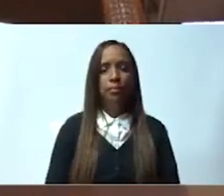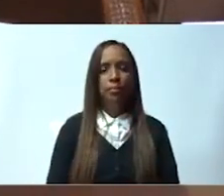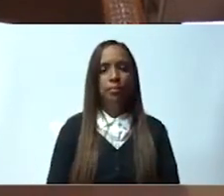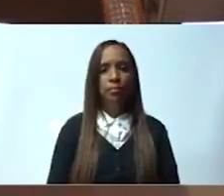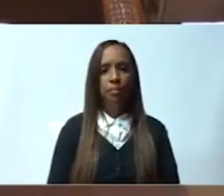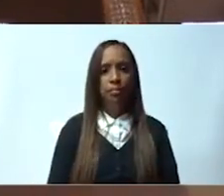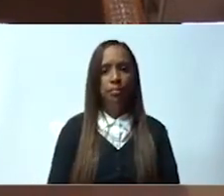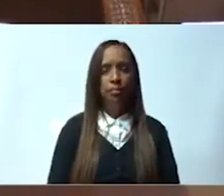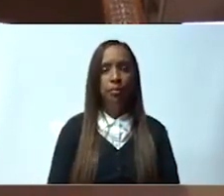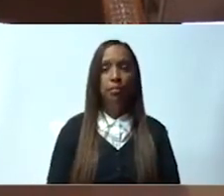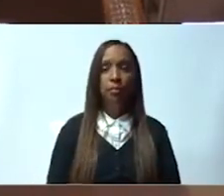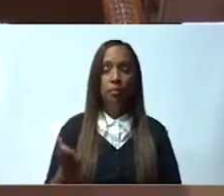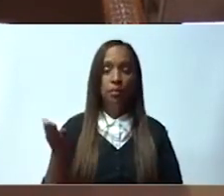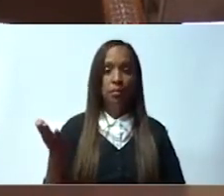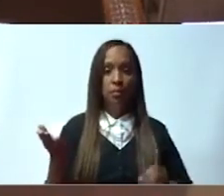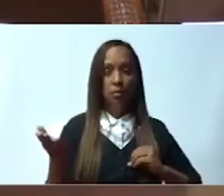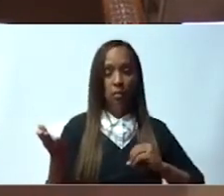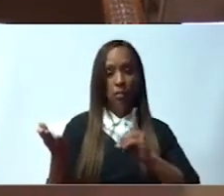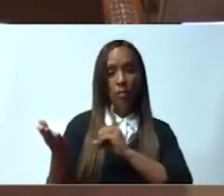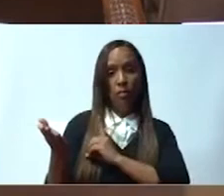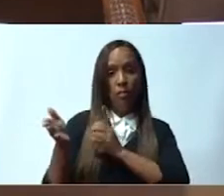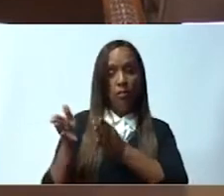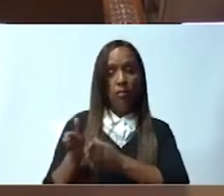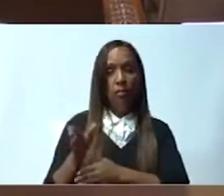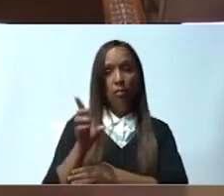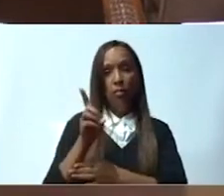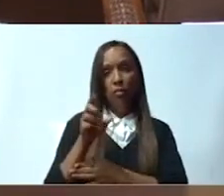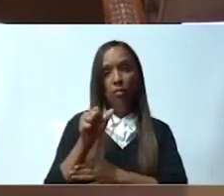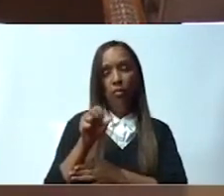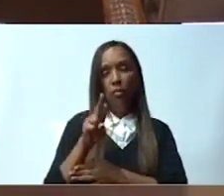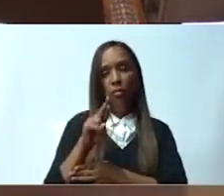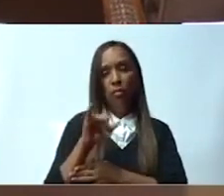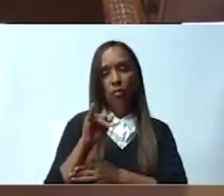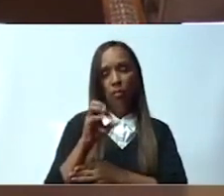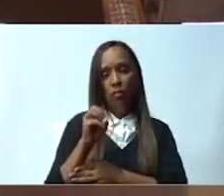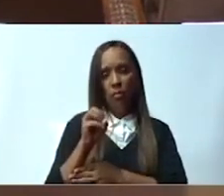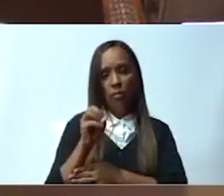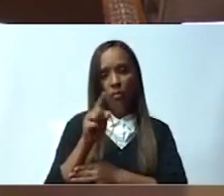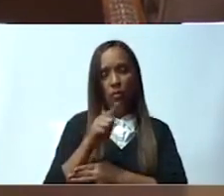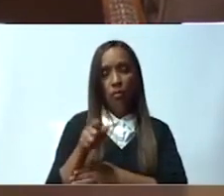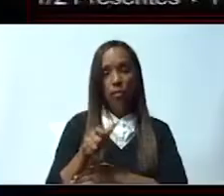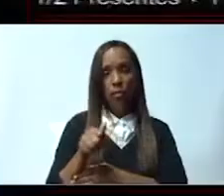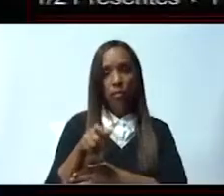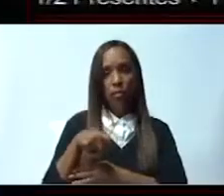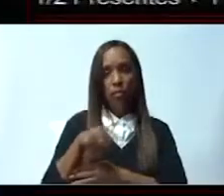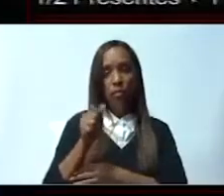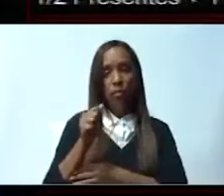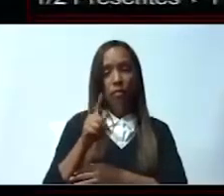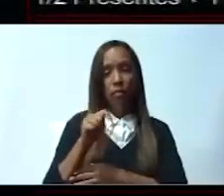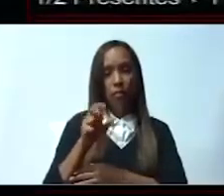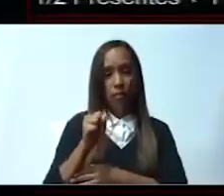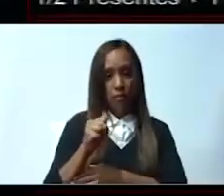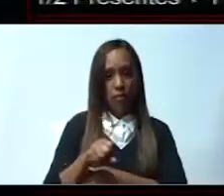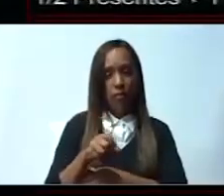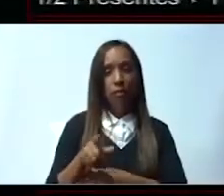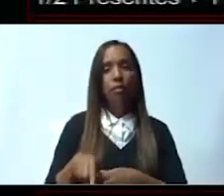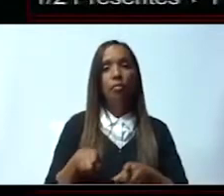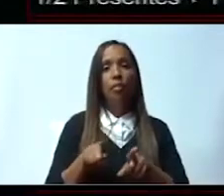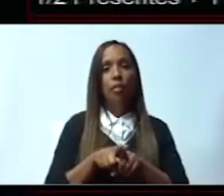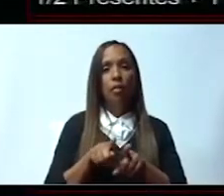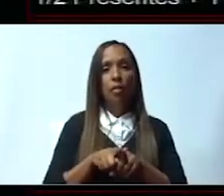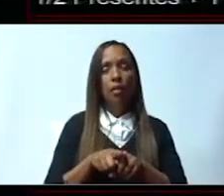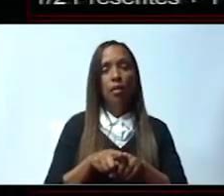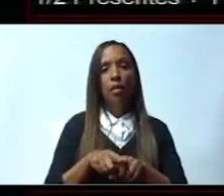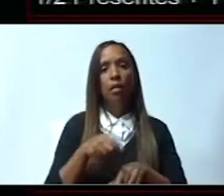Ponderado por el diputado Darío de Jesús Zapata y por el diputado Nicolás Hidalgo. A votación. ¿Sí o no?